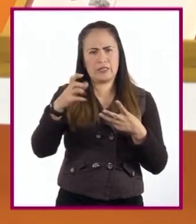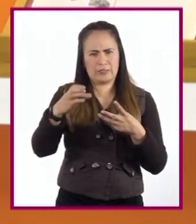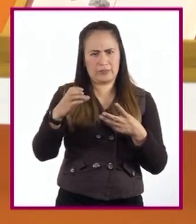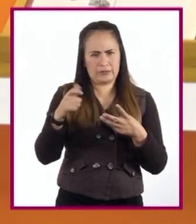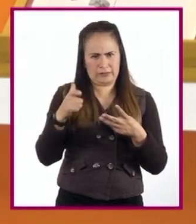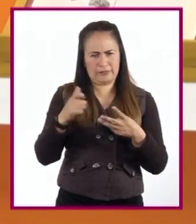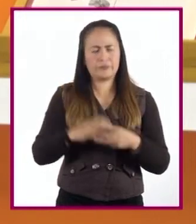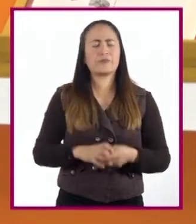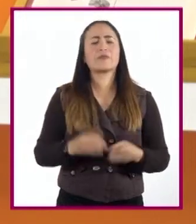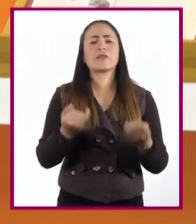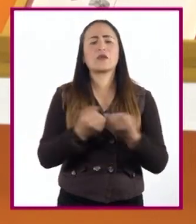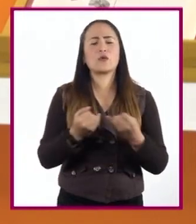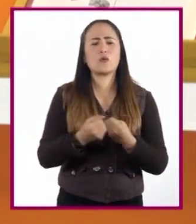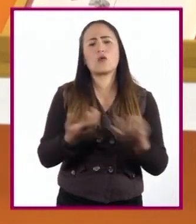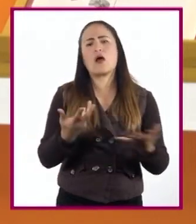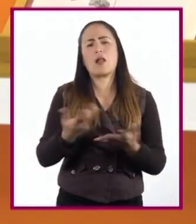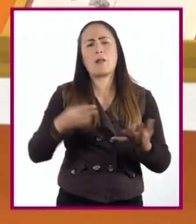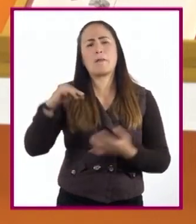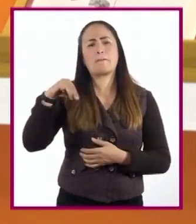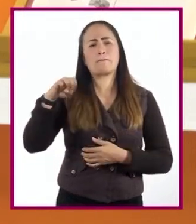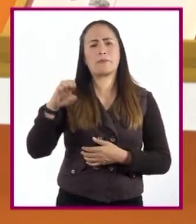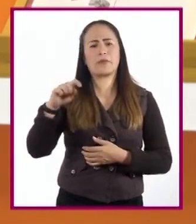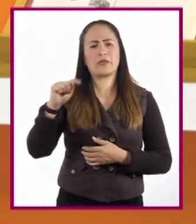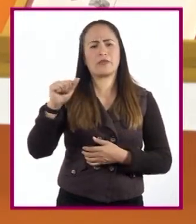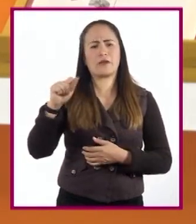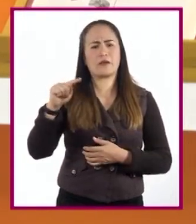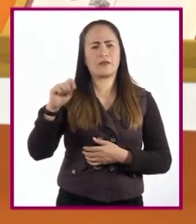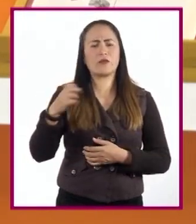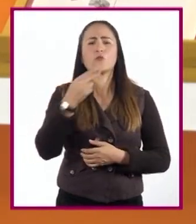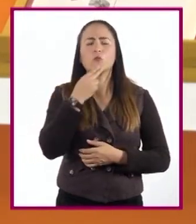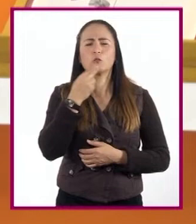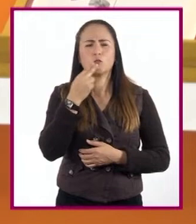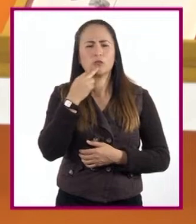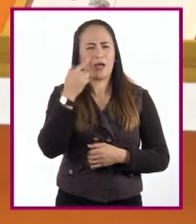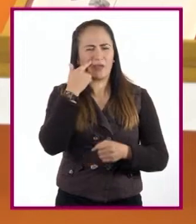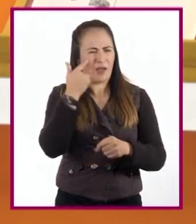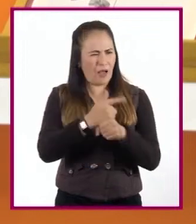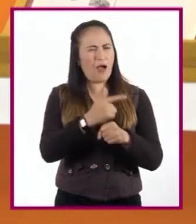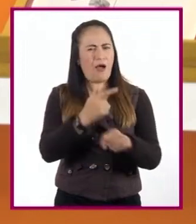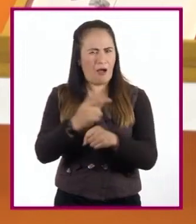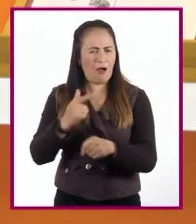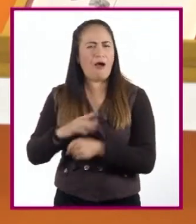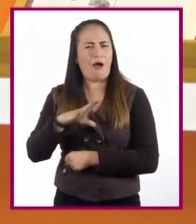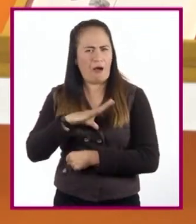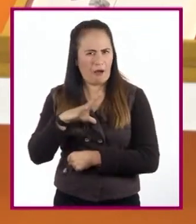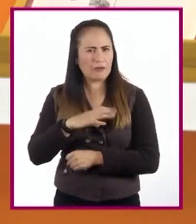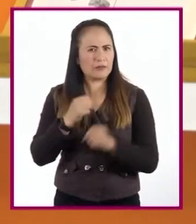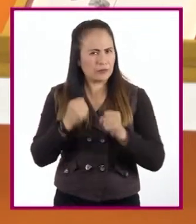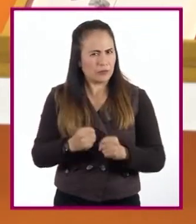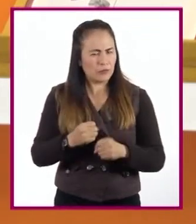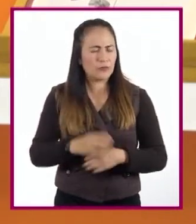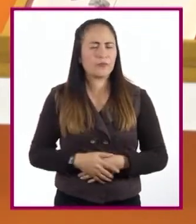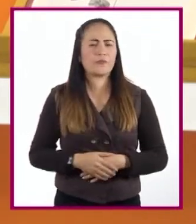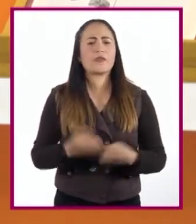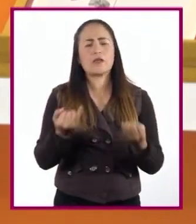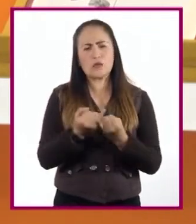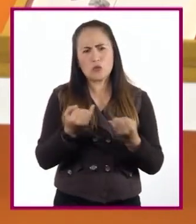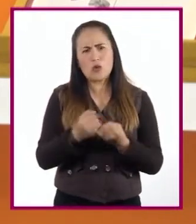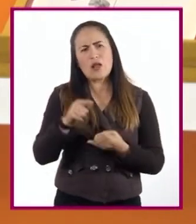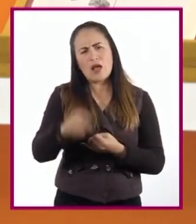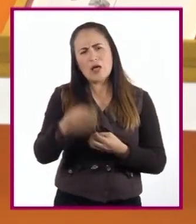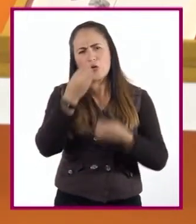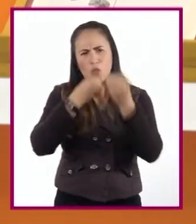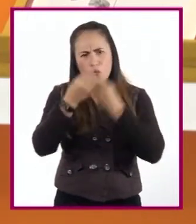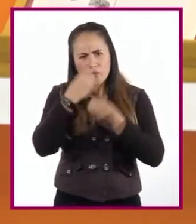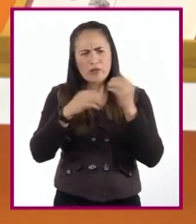y metates, también recuperados en contextos arqueológicos, fueron usados en la molienda, tanto de alimentos como